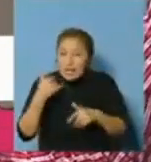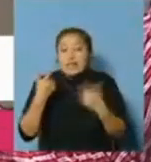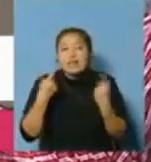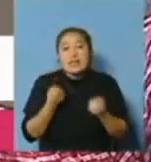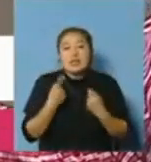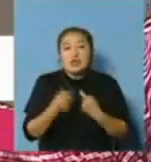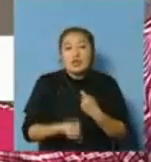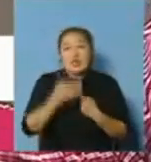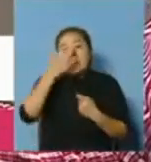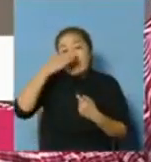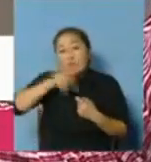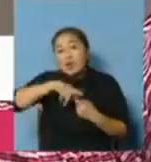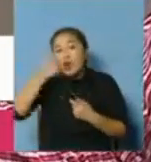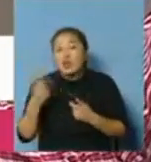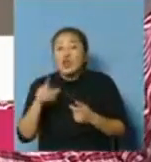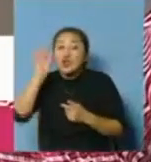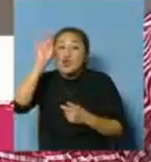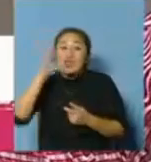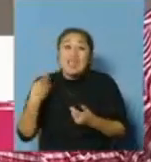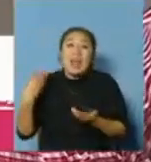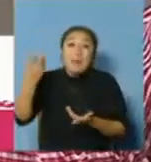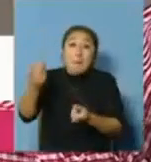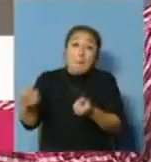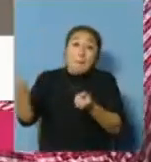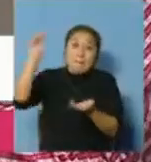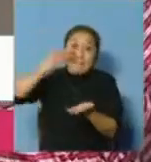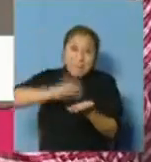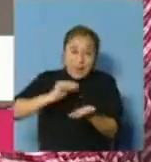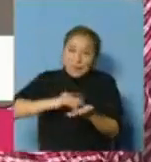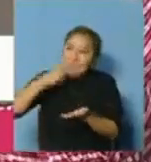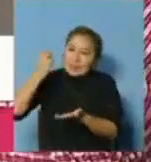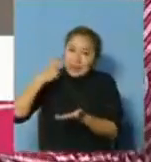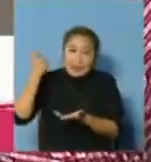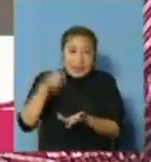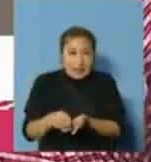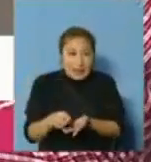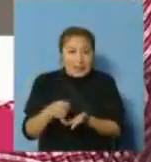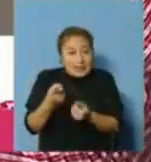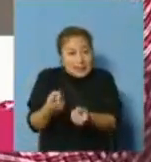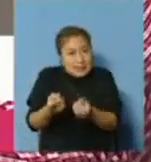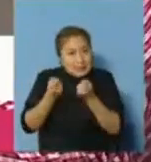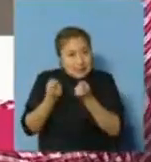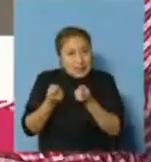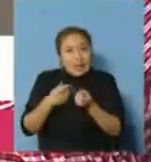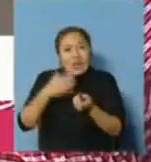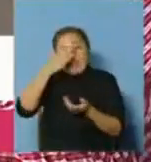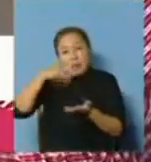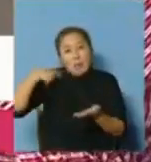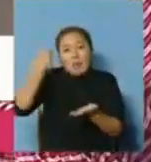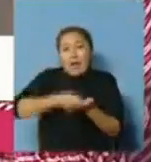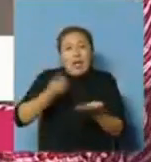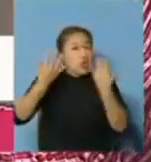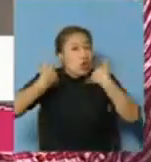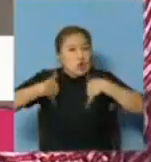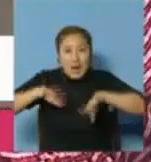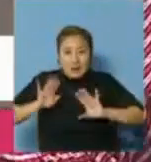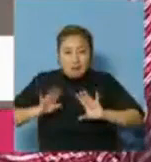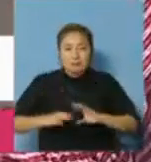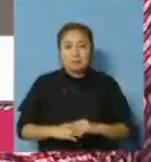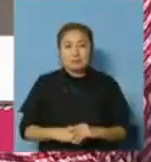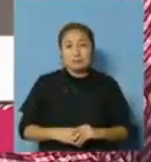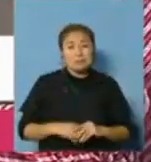diferencia se va solo la diferencia se va a cubrir no se va a cubrir con subsidio y va a ser y esté pagada en tarifa normal